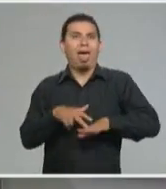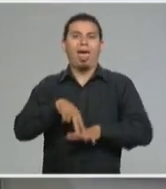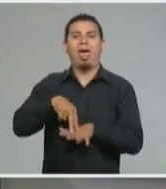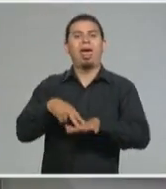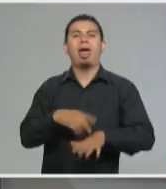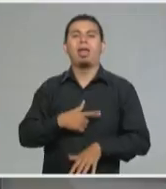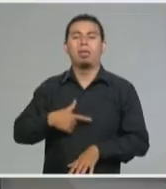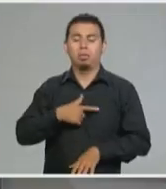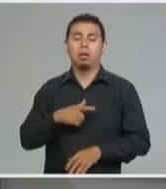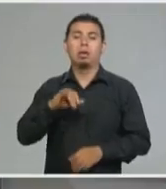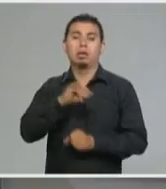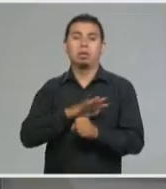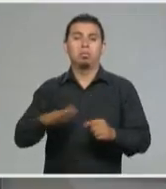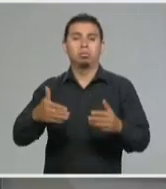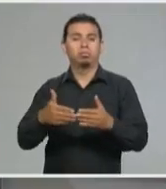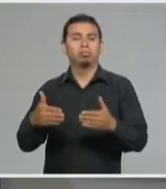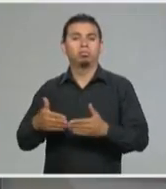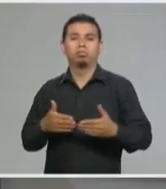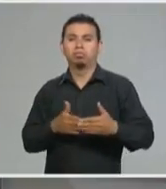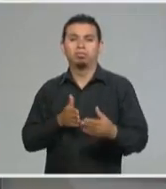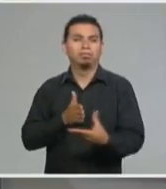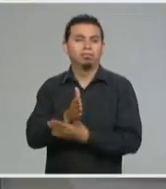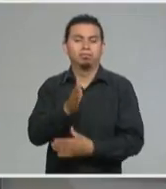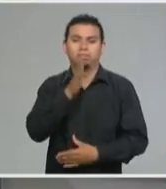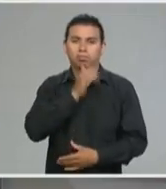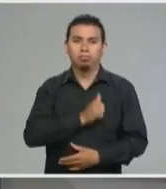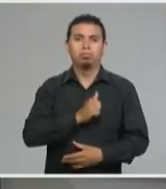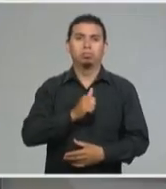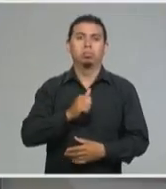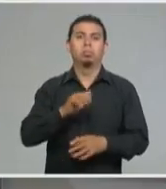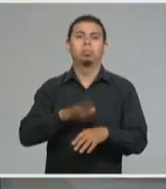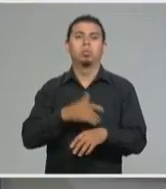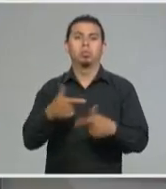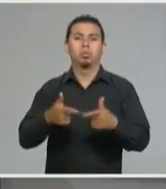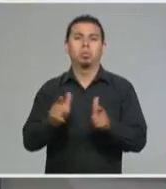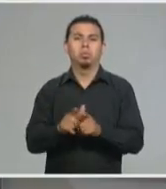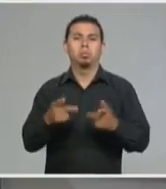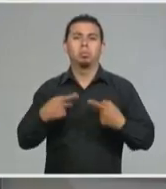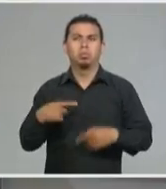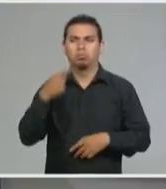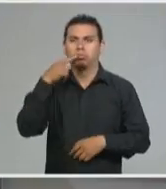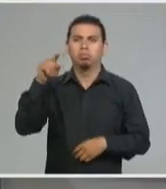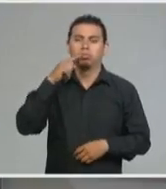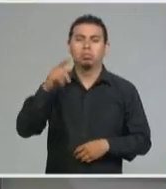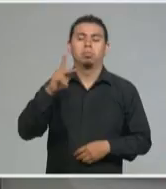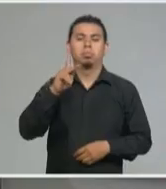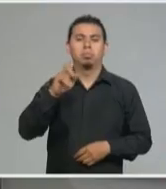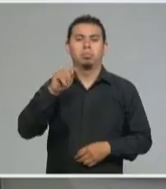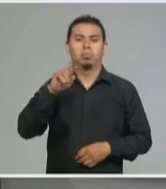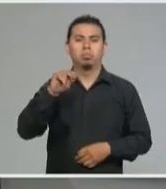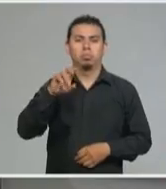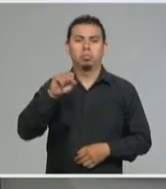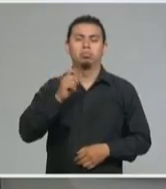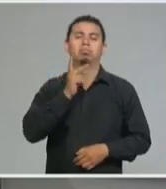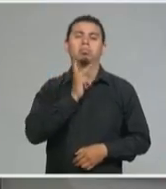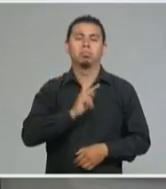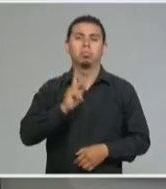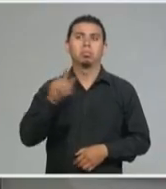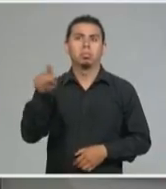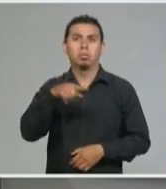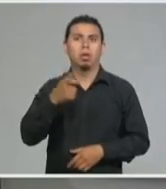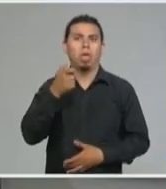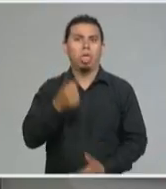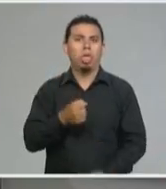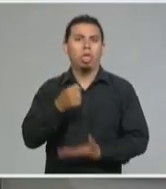Tehuantepec hubo bloqueos de carretera durante gran parte del día por parte de un grupo de personas que reclaman de Petróleos Mexicanos algún incentivo,